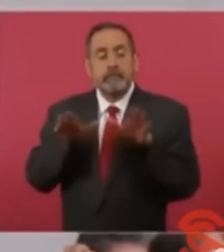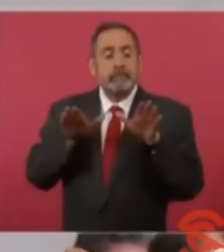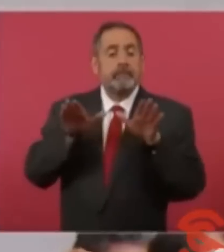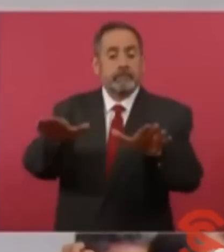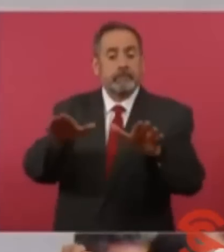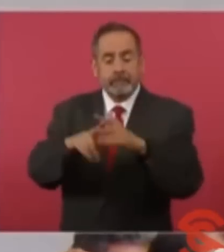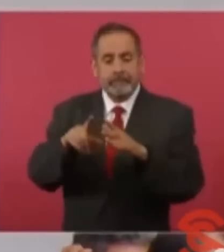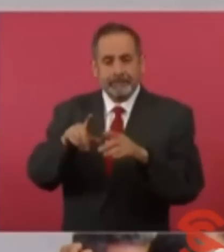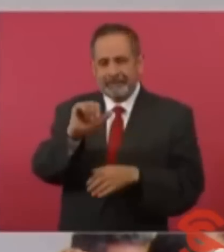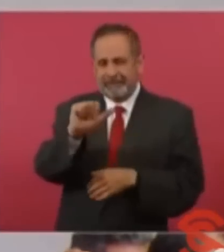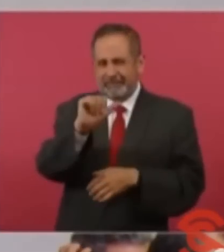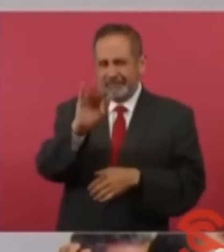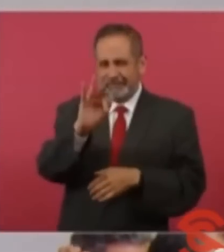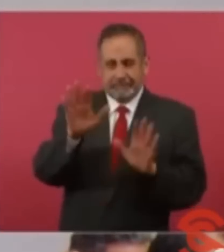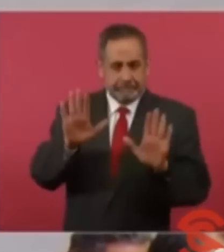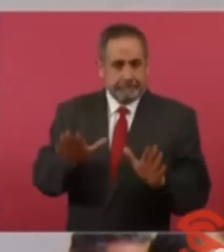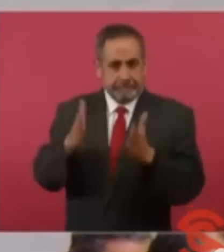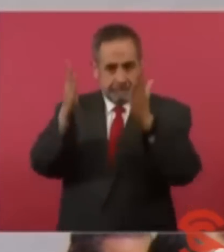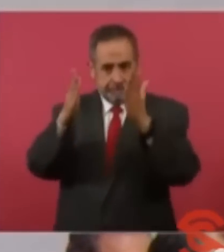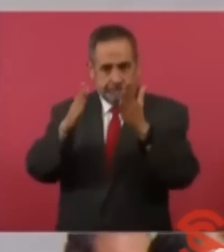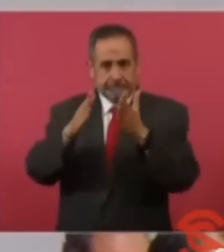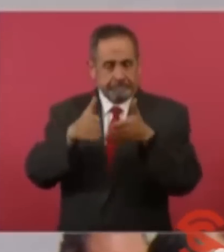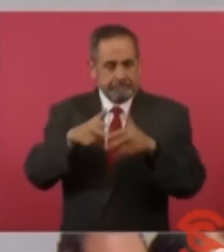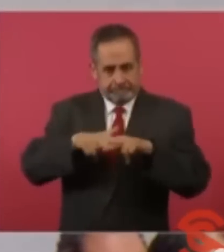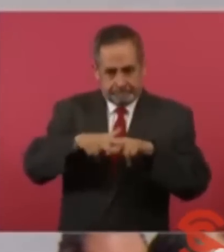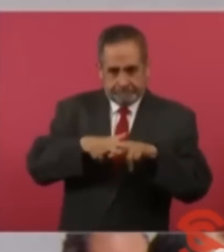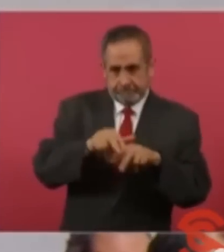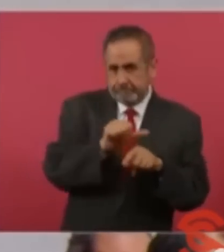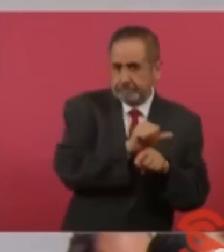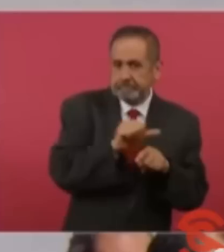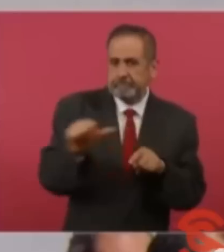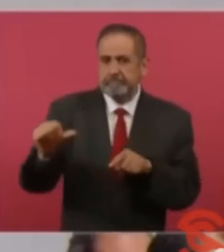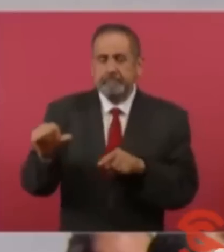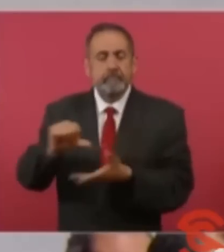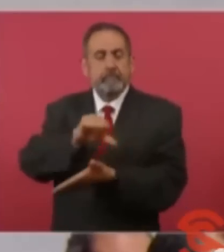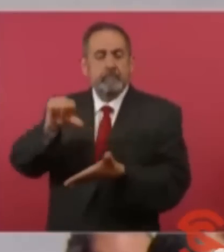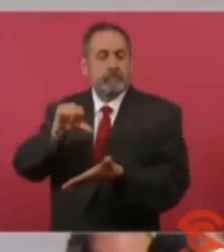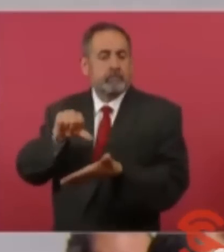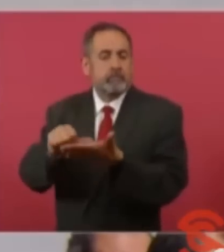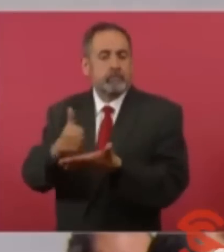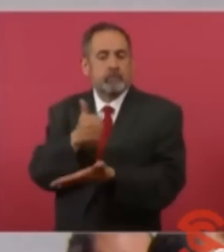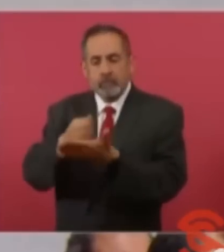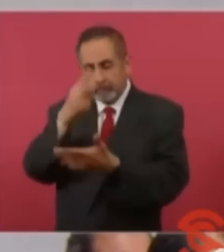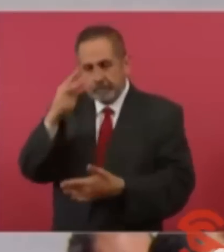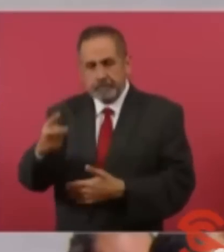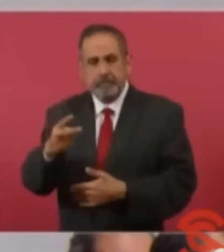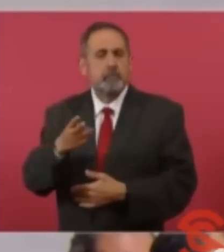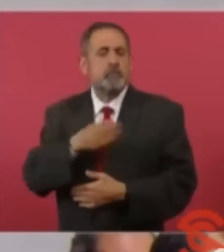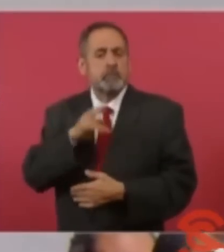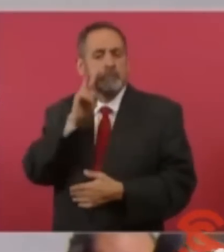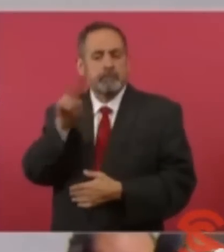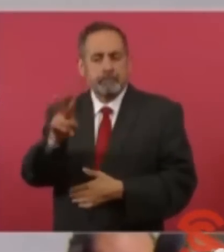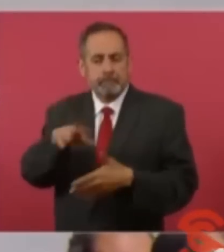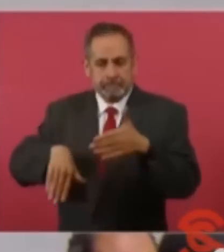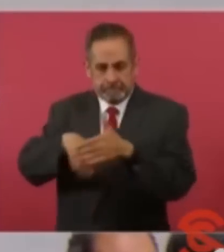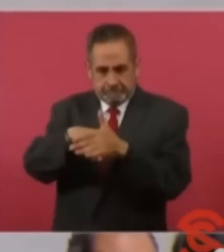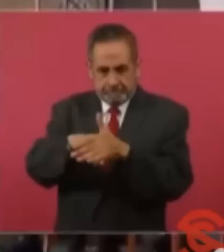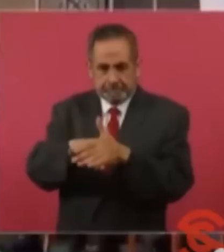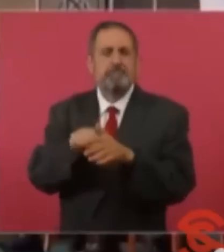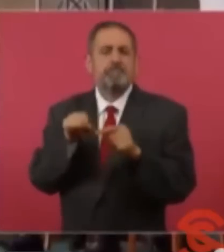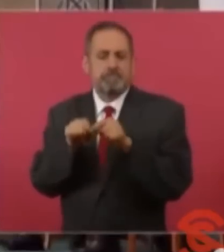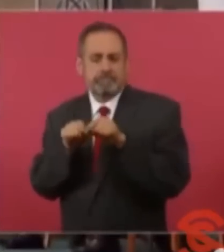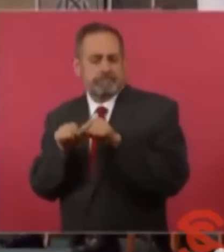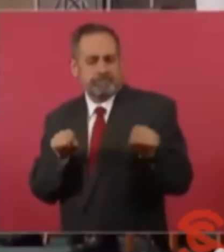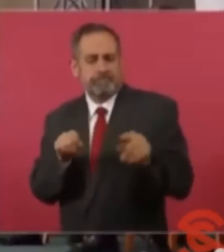Ángeles hacia la estación Buenavista del centro de la Ciudad de México. También en esa